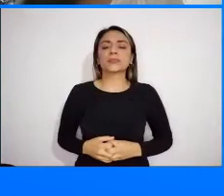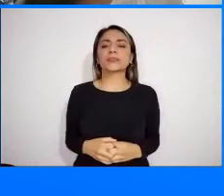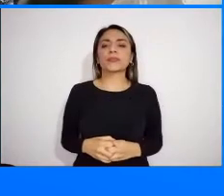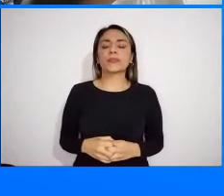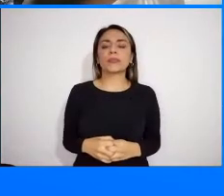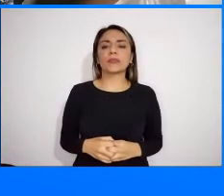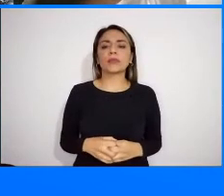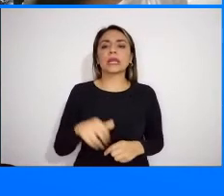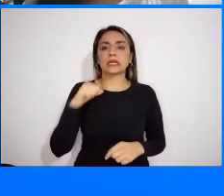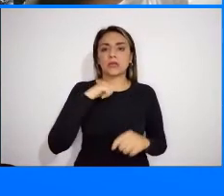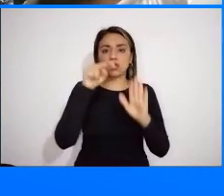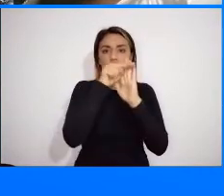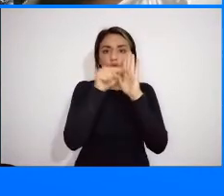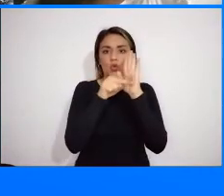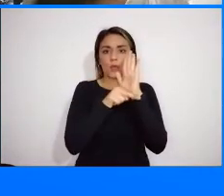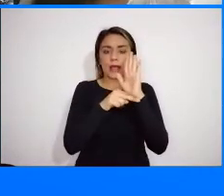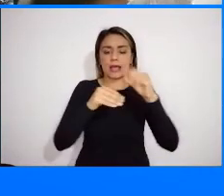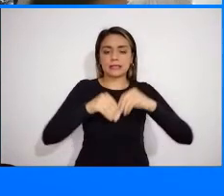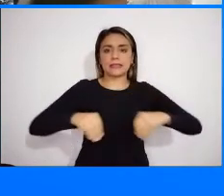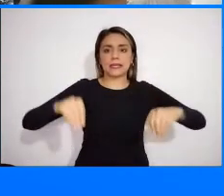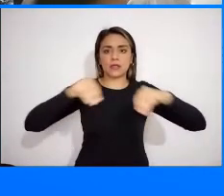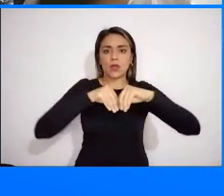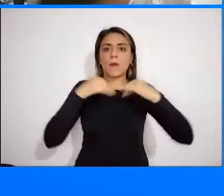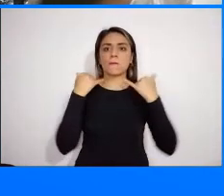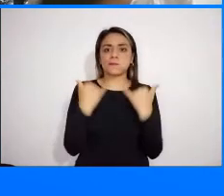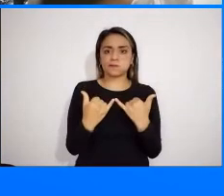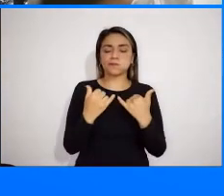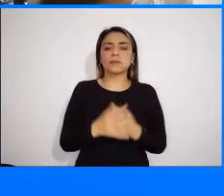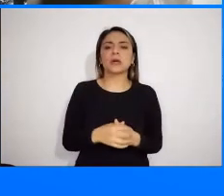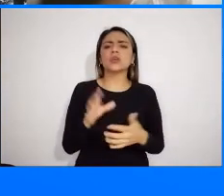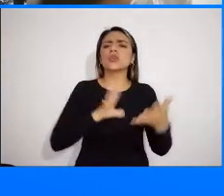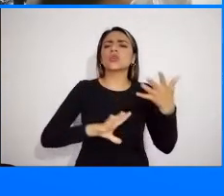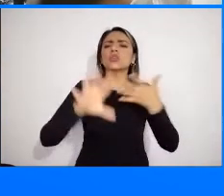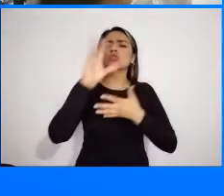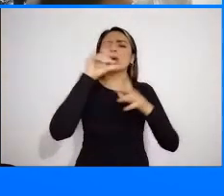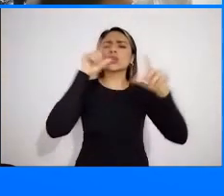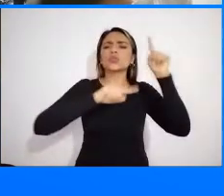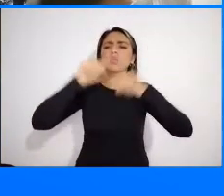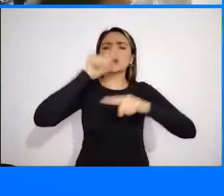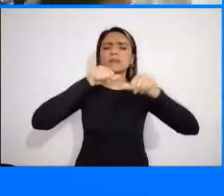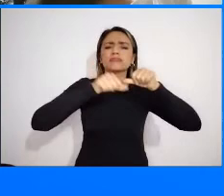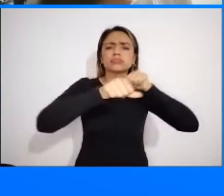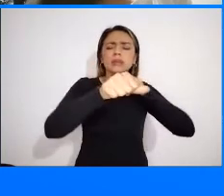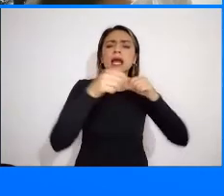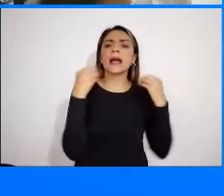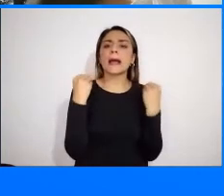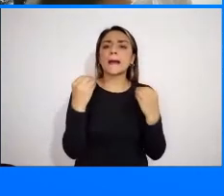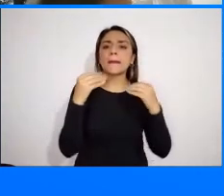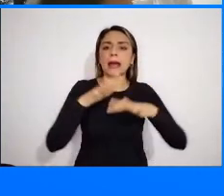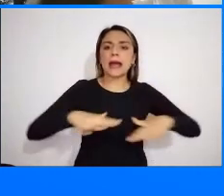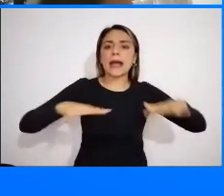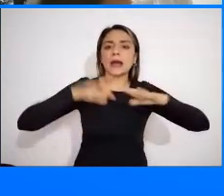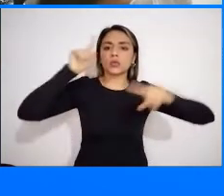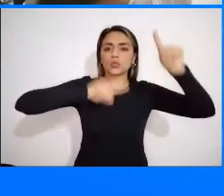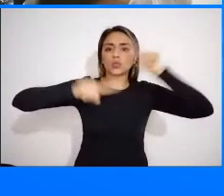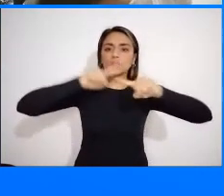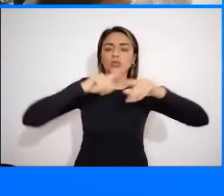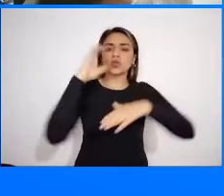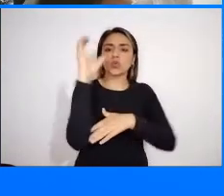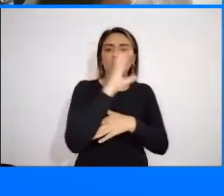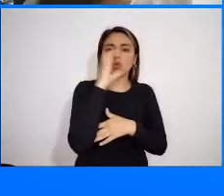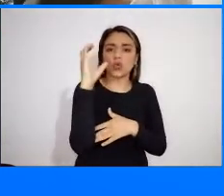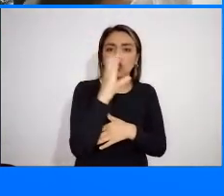Tenemos las normas técnicas sectoriales, tenemos todas las de turismo sostenible para destinos turísticos de Colombia,